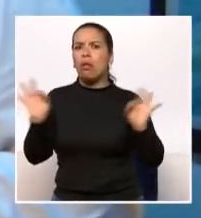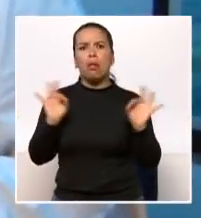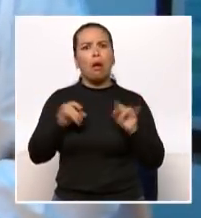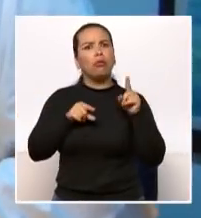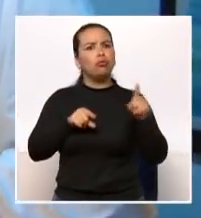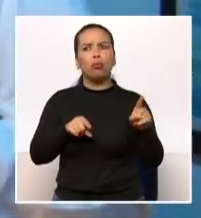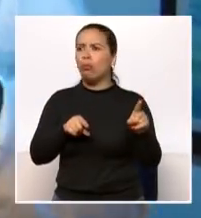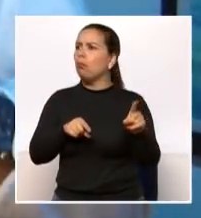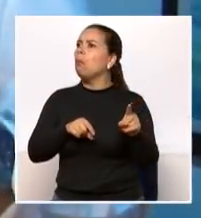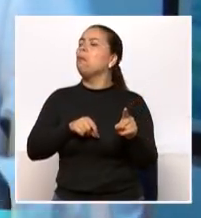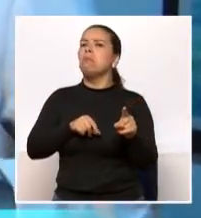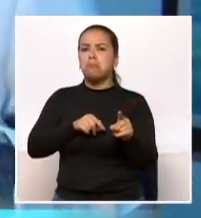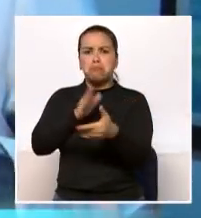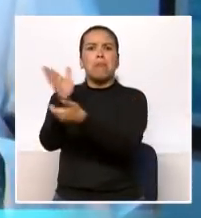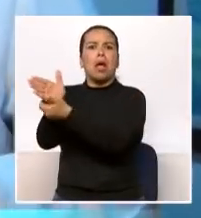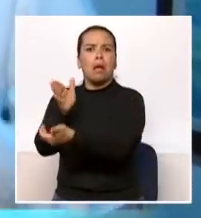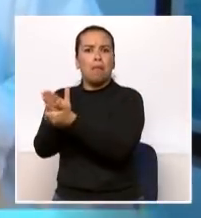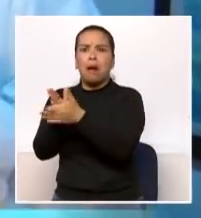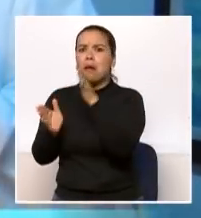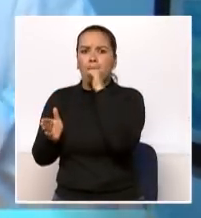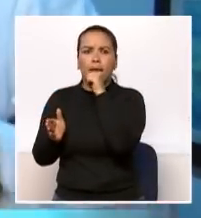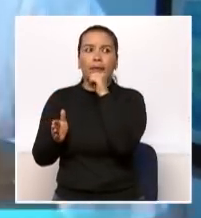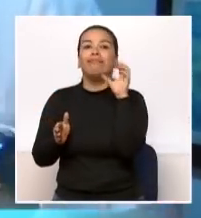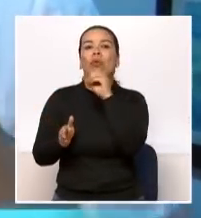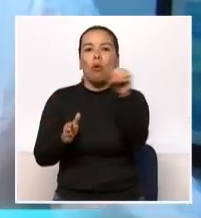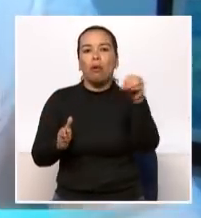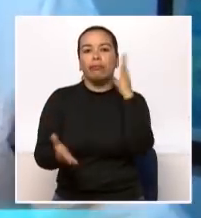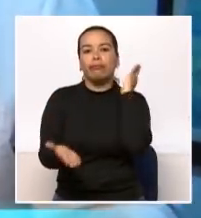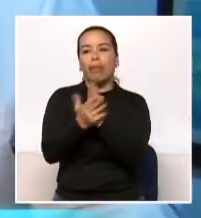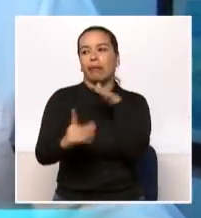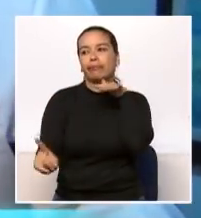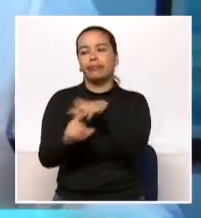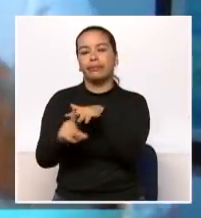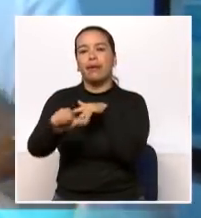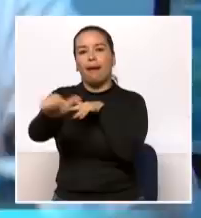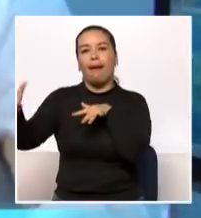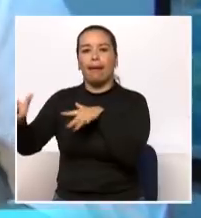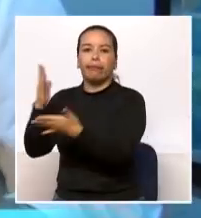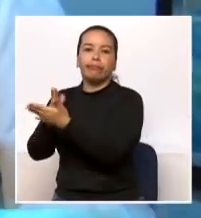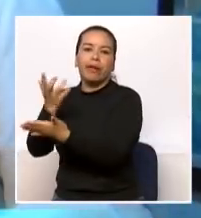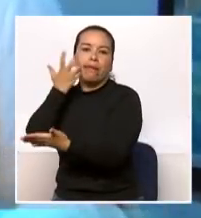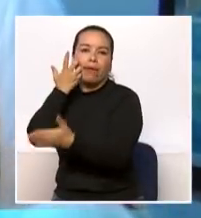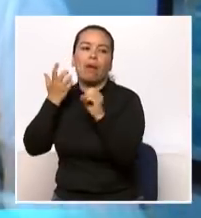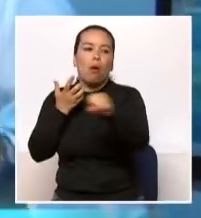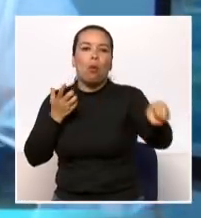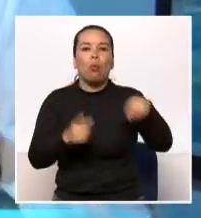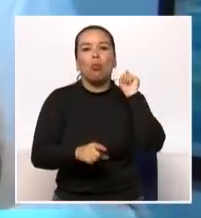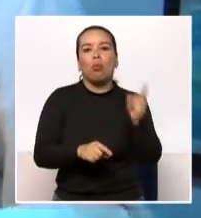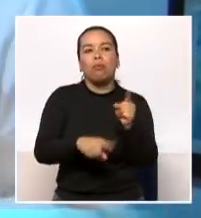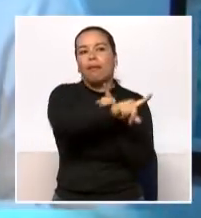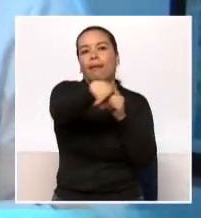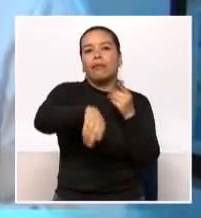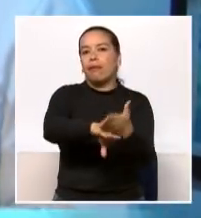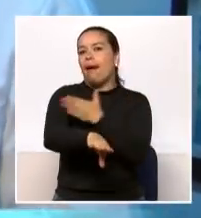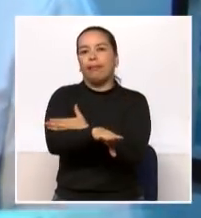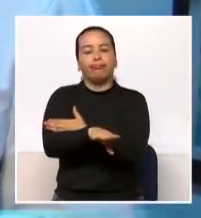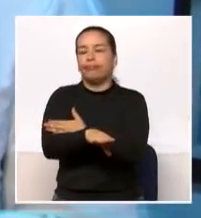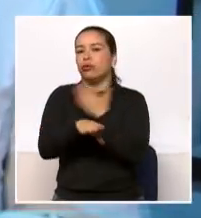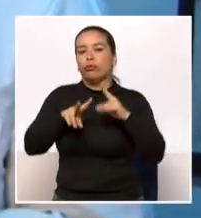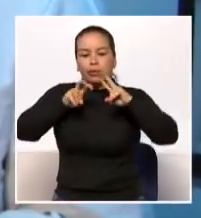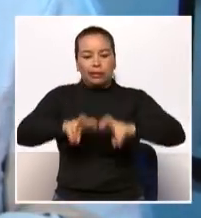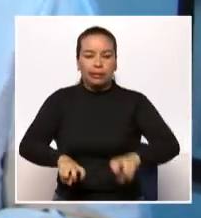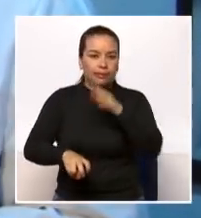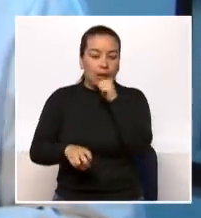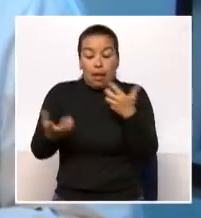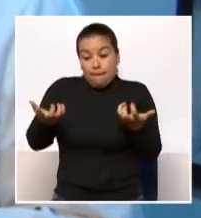de control, y muchas veces son los hombres los causantes de las enfermedades o las patologías en las mujeres. Entonces, ¿qué se hace aquí? Se hace un estudio de los